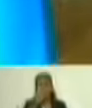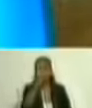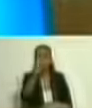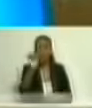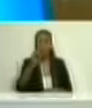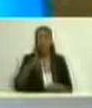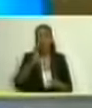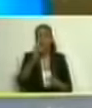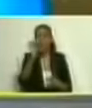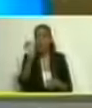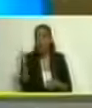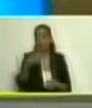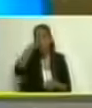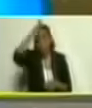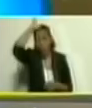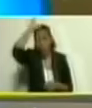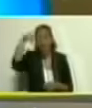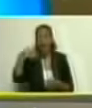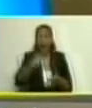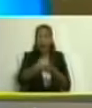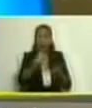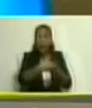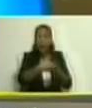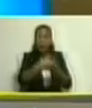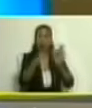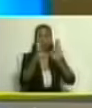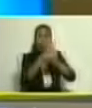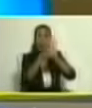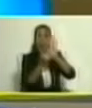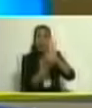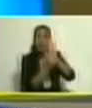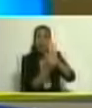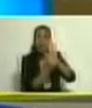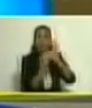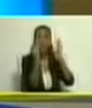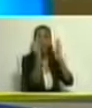Debe haber quedado en los documentos constituyentes ese debate.